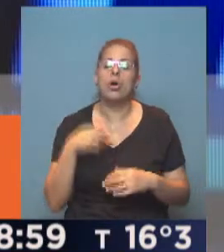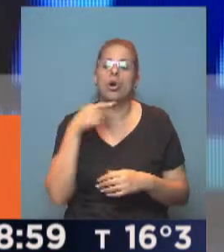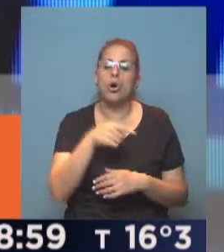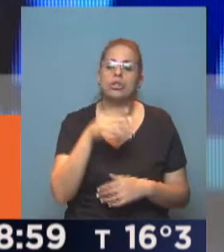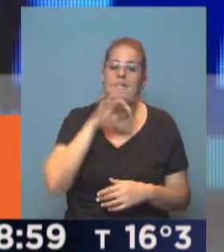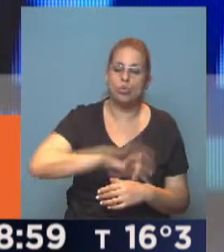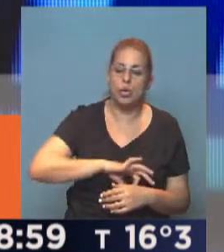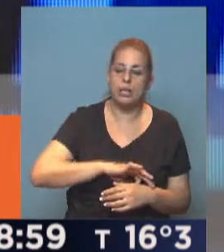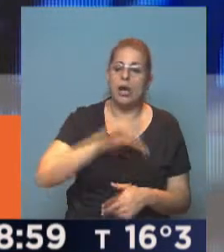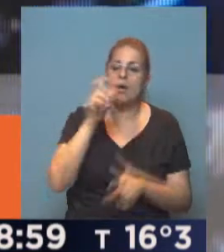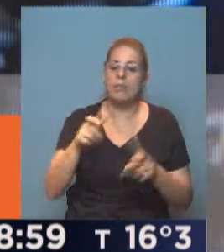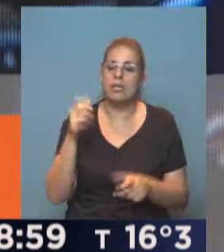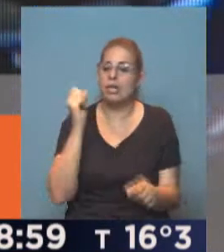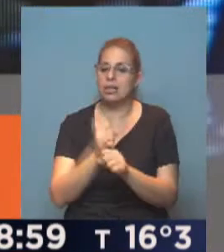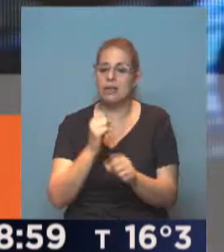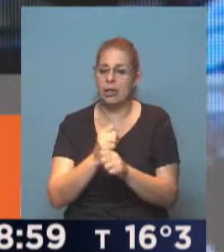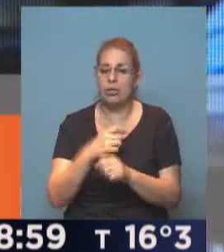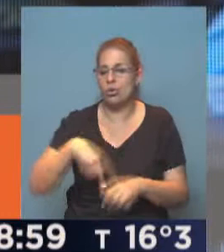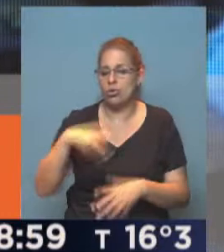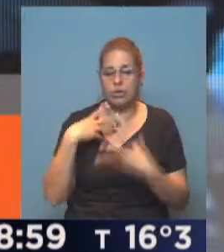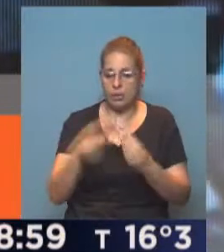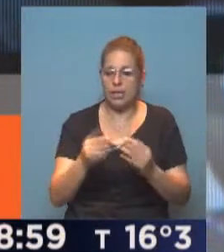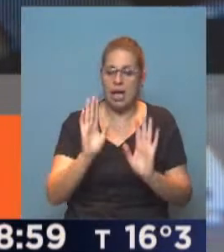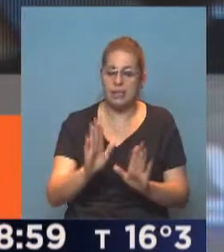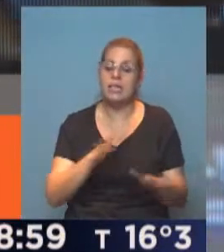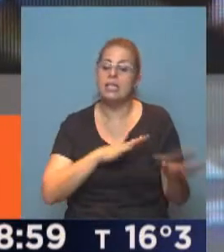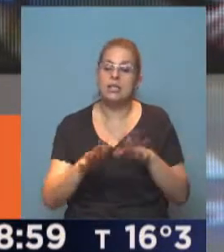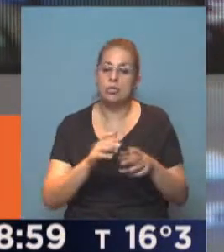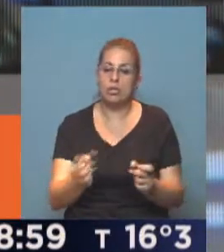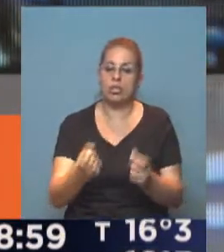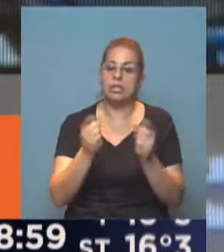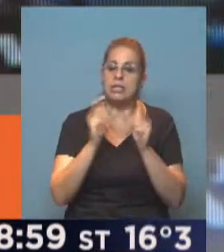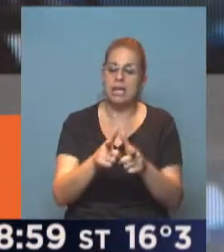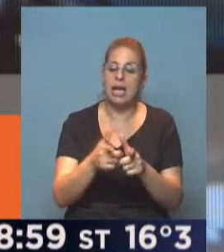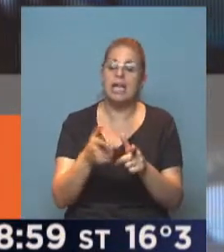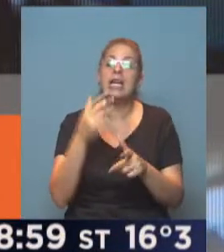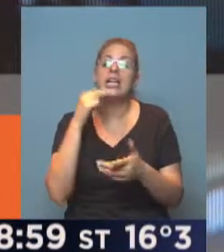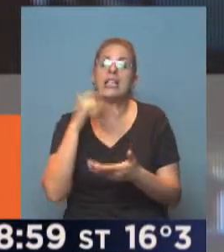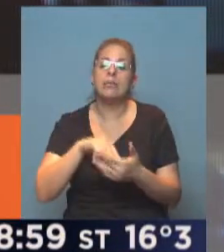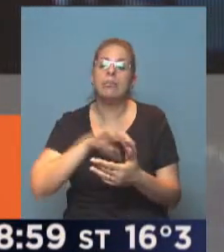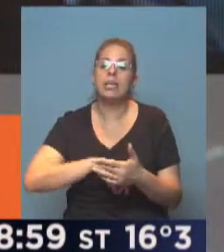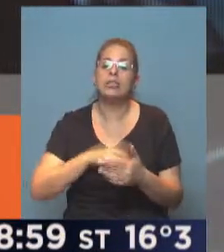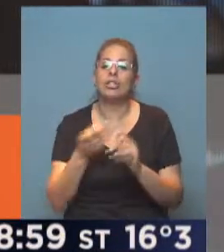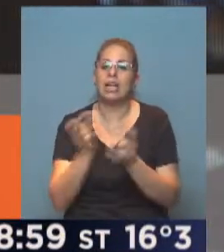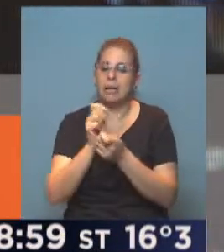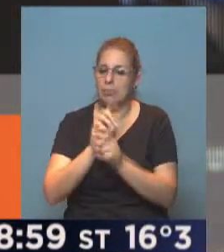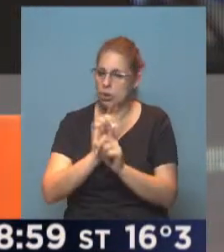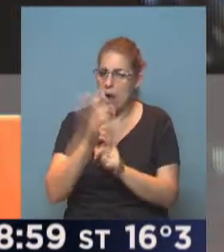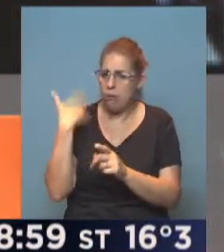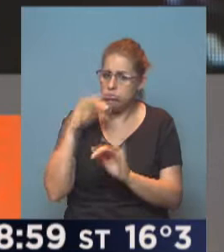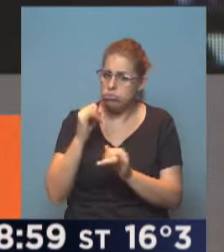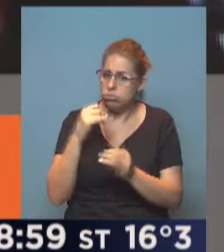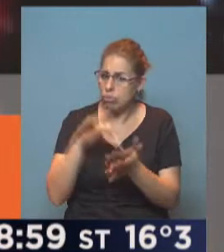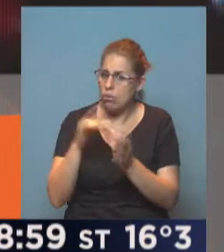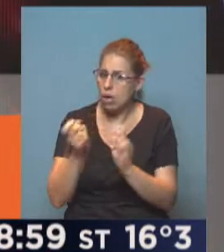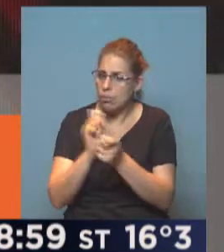bolsillo de quienes normalmente defendemos. Esas circunstancias hicieron que no se actualizara, pero después se actualizó siempre.